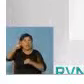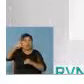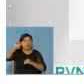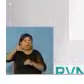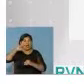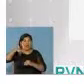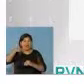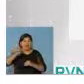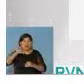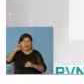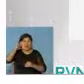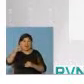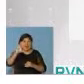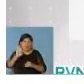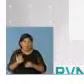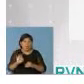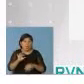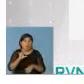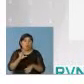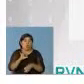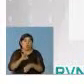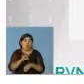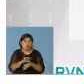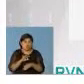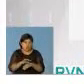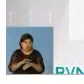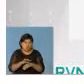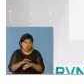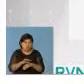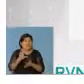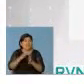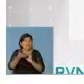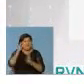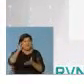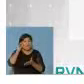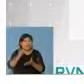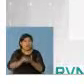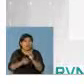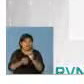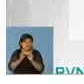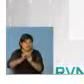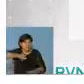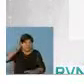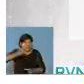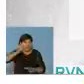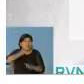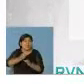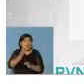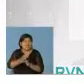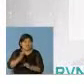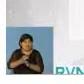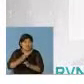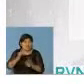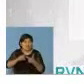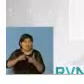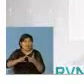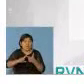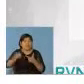Calvó, doctora en Educación y licenciada en Ciencias de la Educación y en Comunicación Institucional. Y